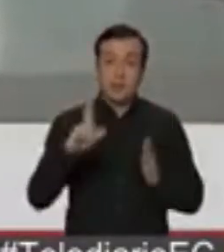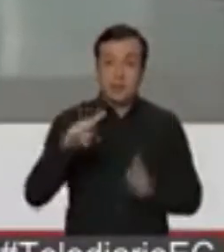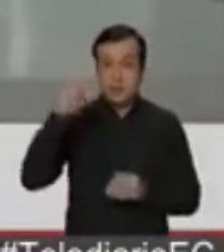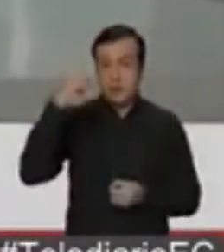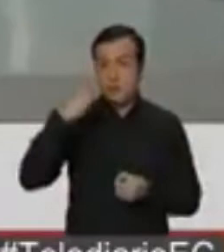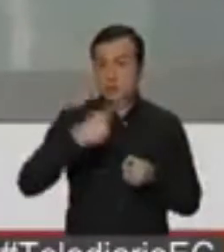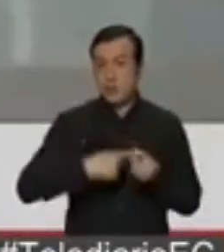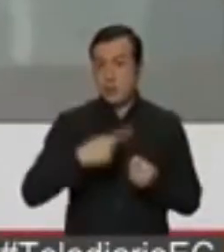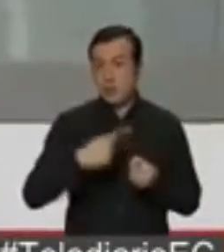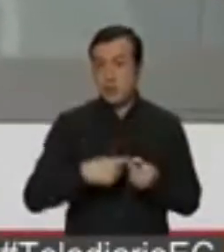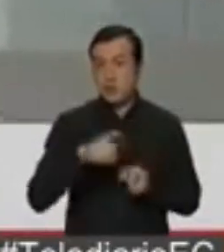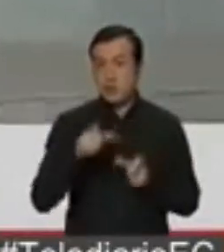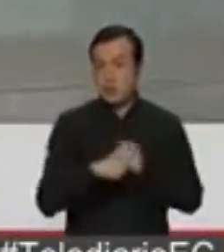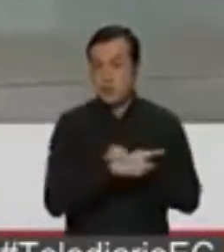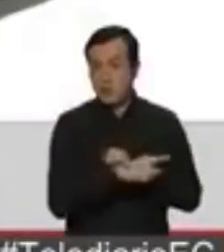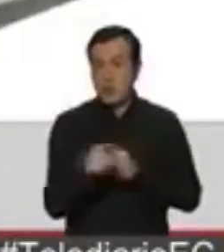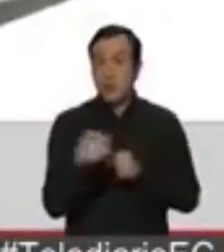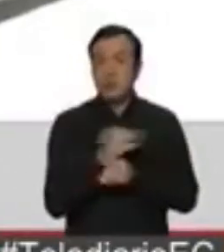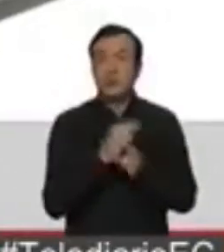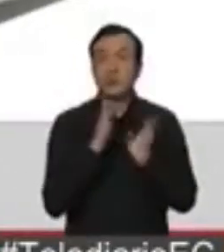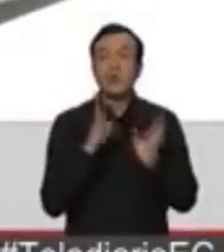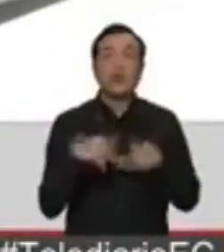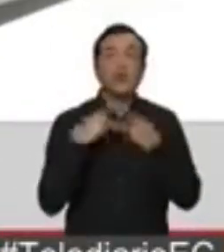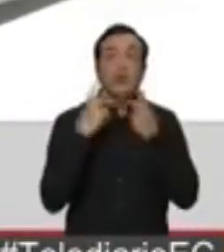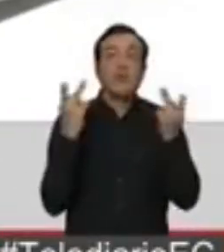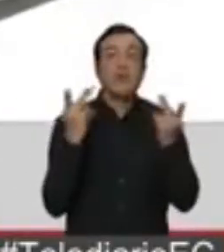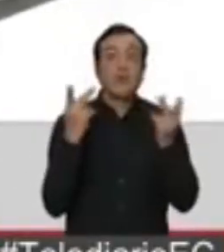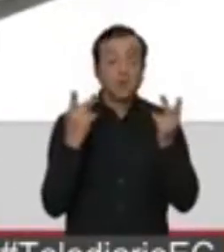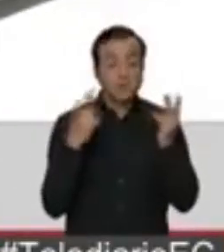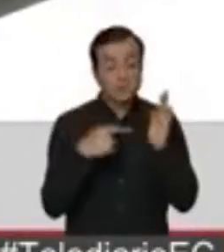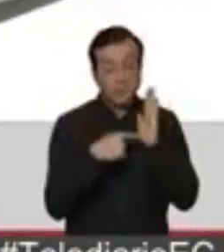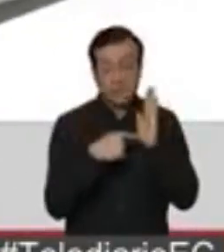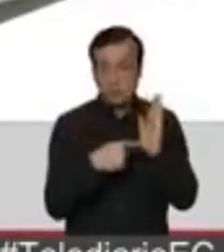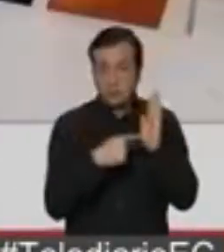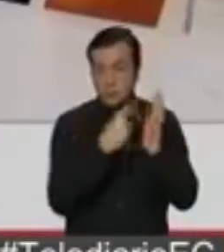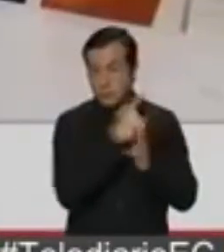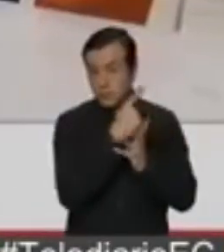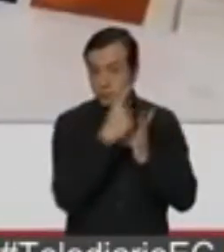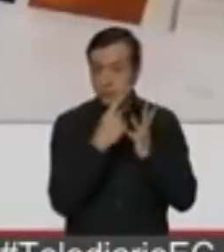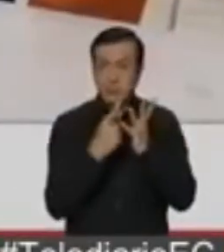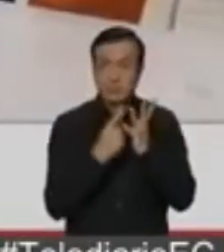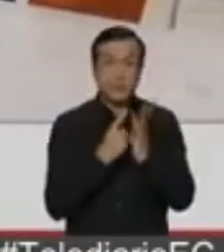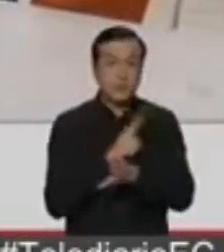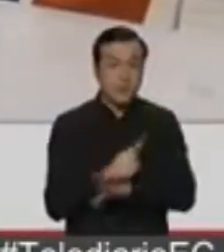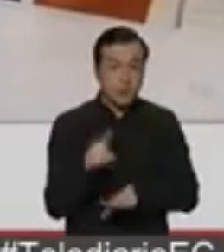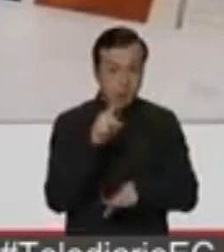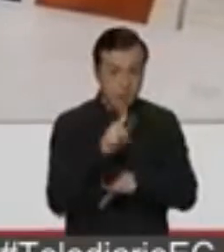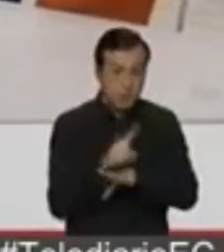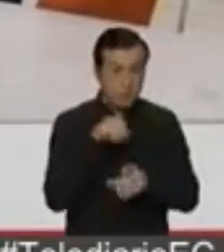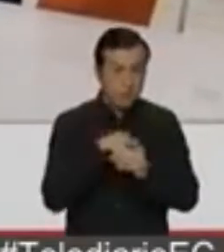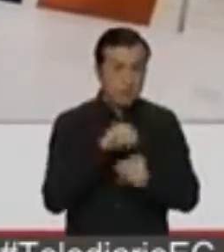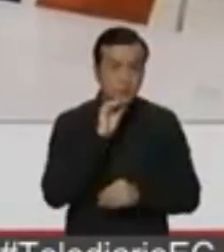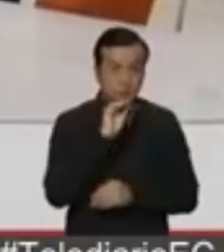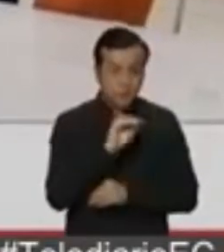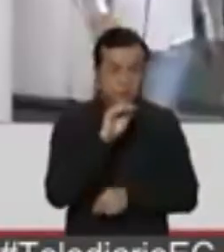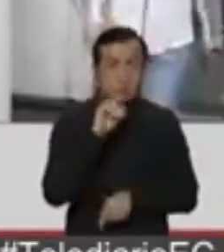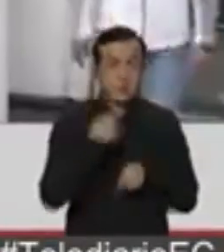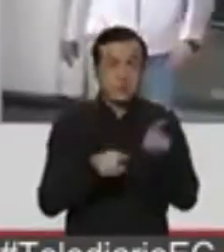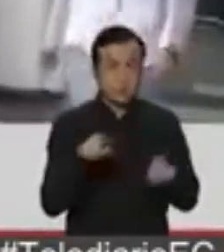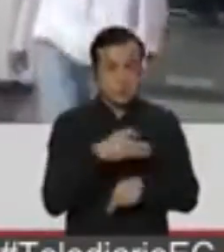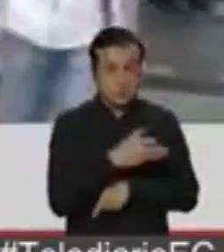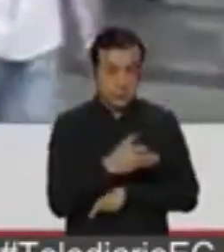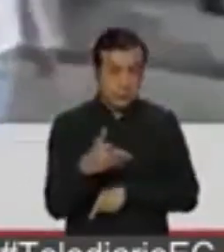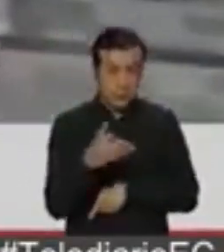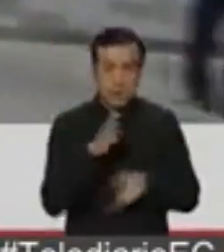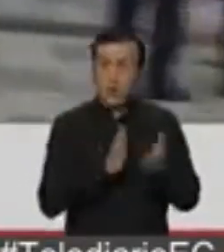la capital, los funcionarios públicos deben constar en el listado emitido por cada dirección de la institución a la que representan. Hay restricciones no